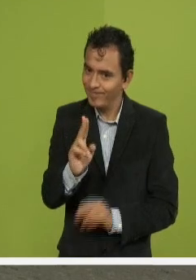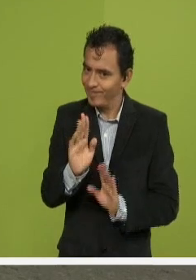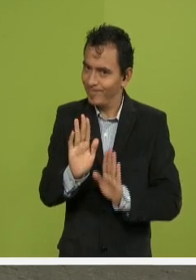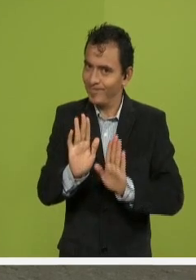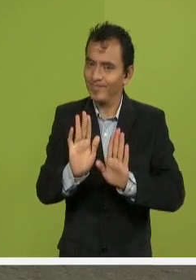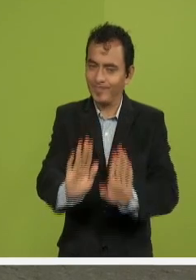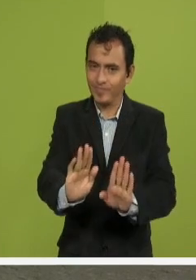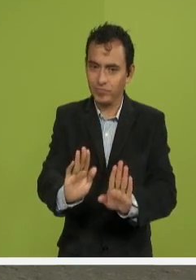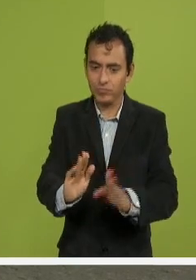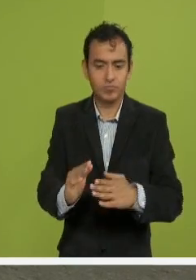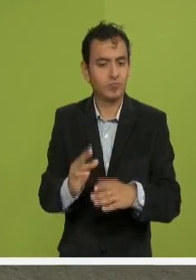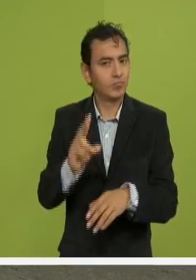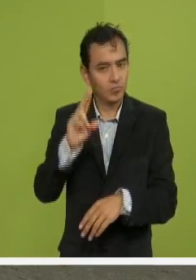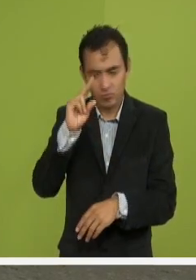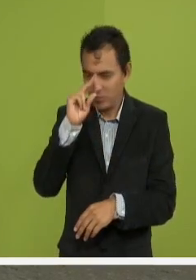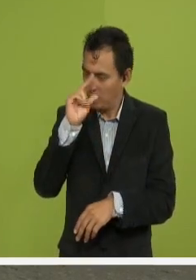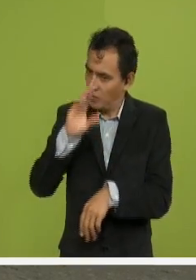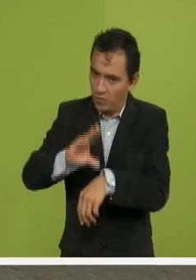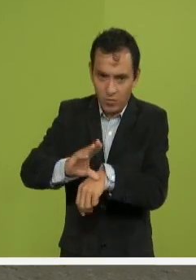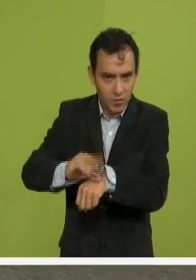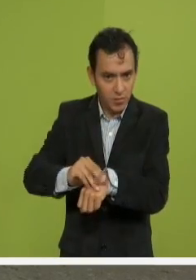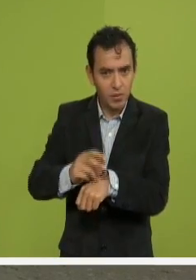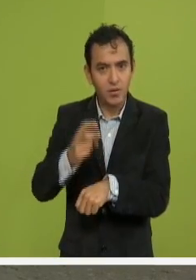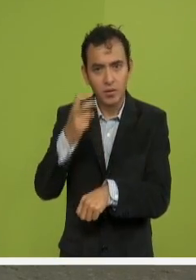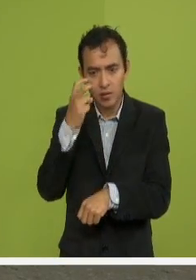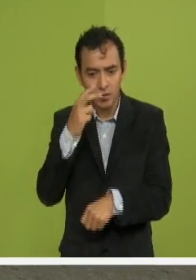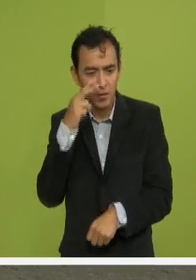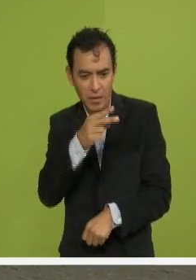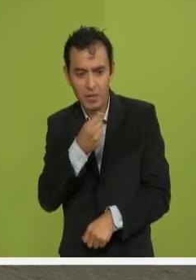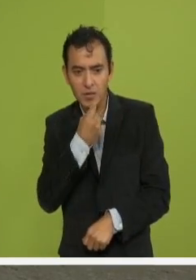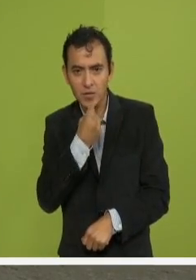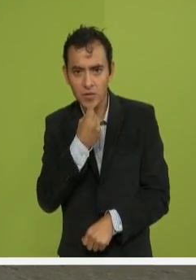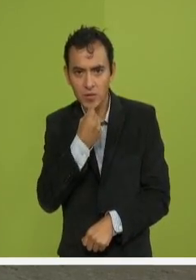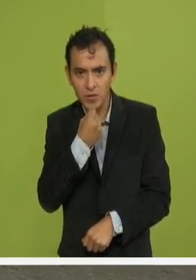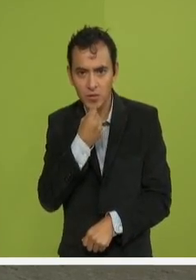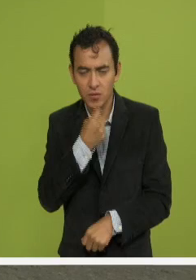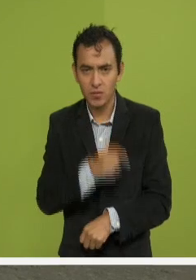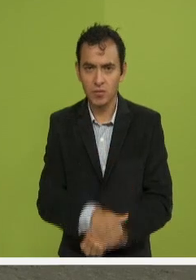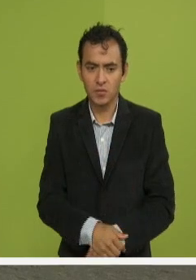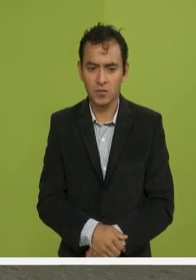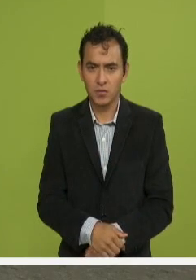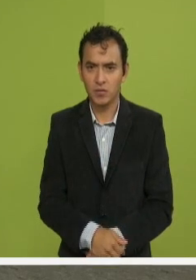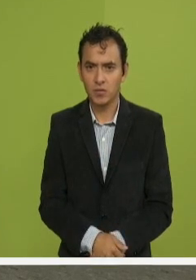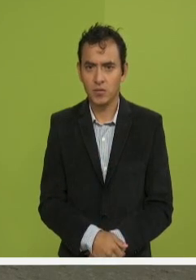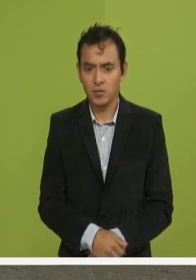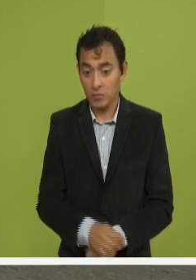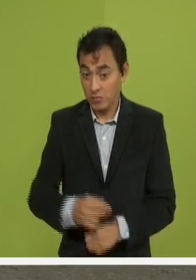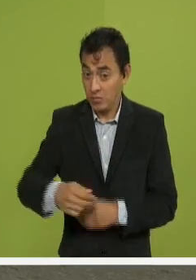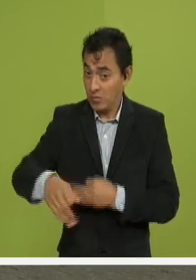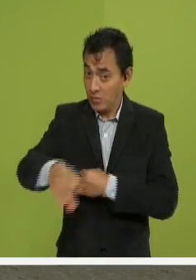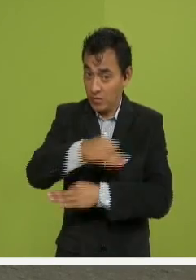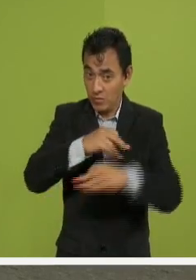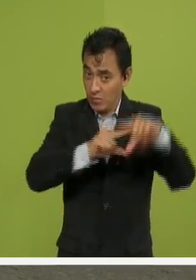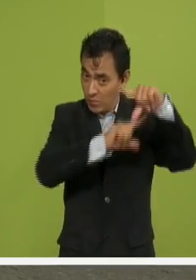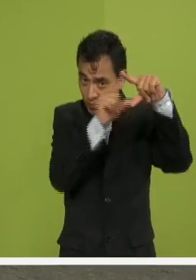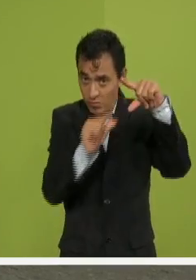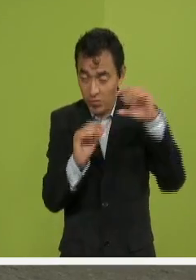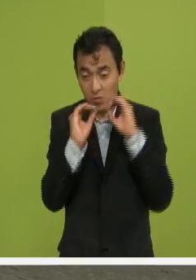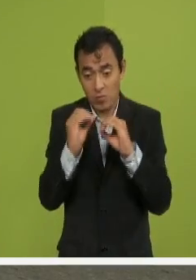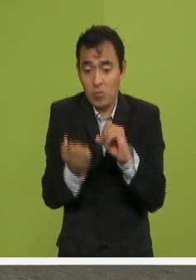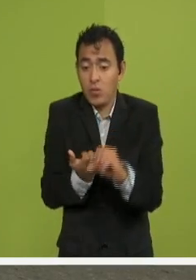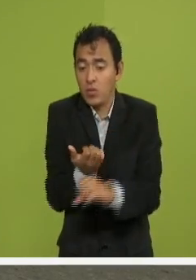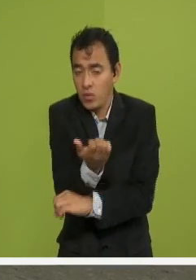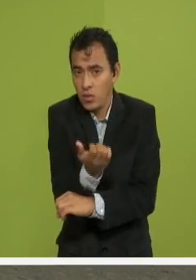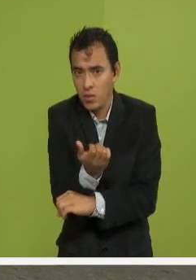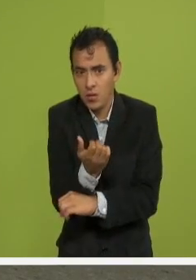total. No permitir los actos en donde vean que niños en nuestro país o en nuestro estado están